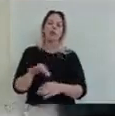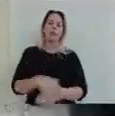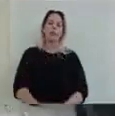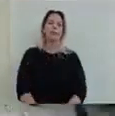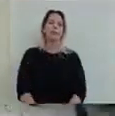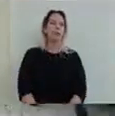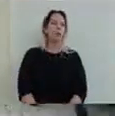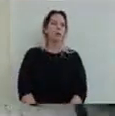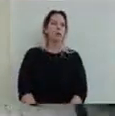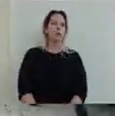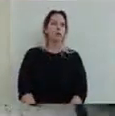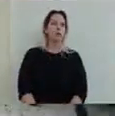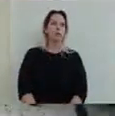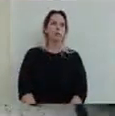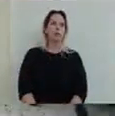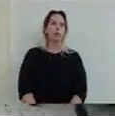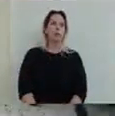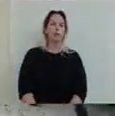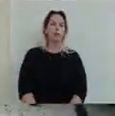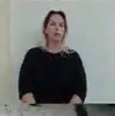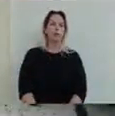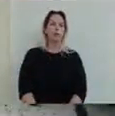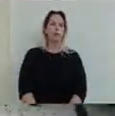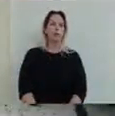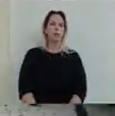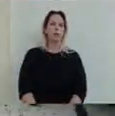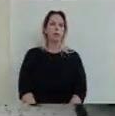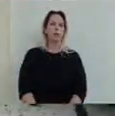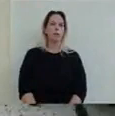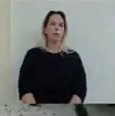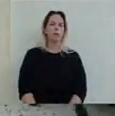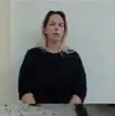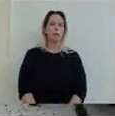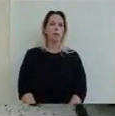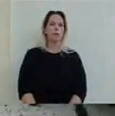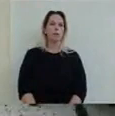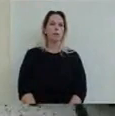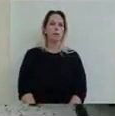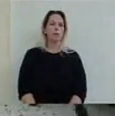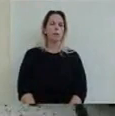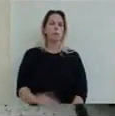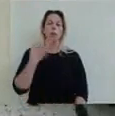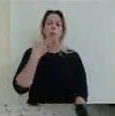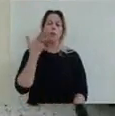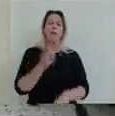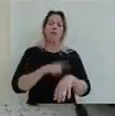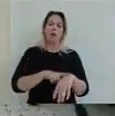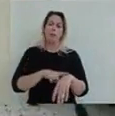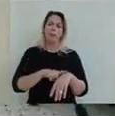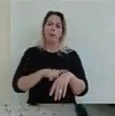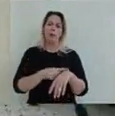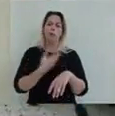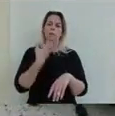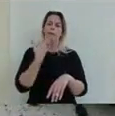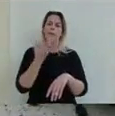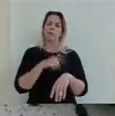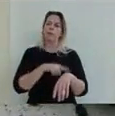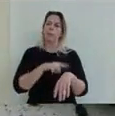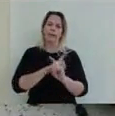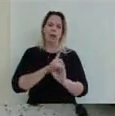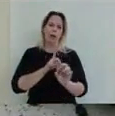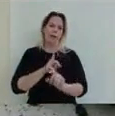Concejal Miño. Sí, voy a insistir en que los tiempos para la transparencia no hay tiempo.